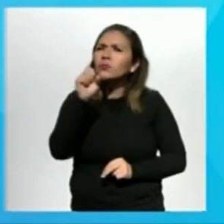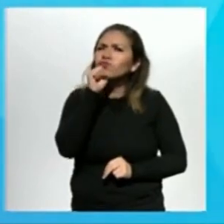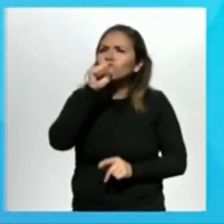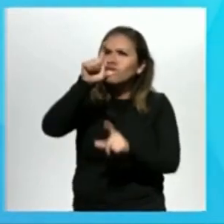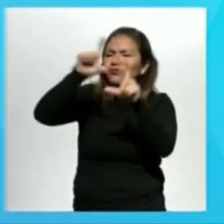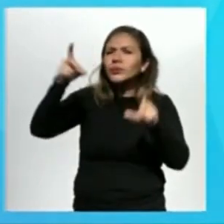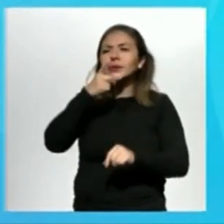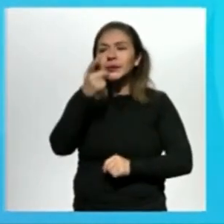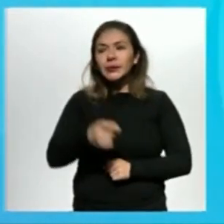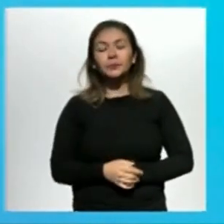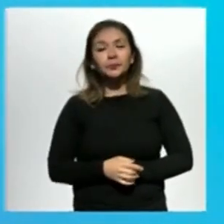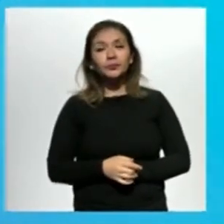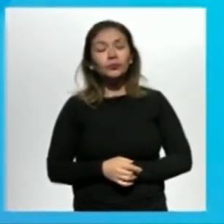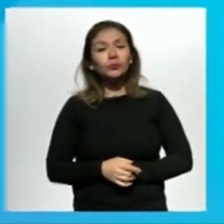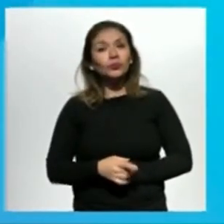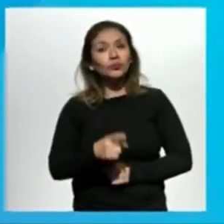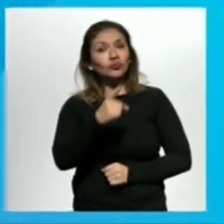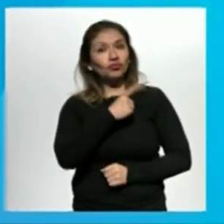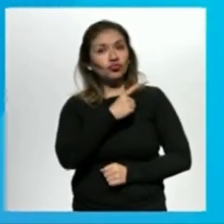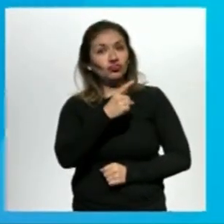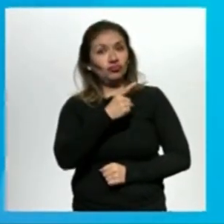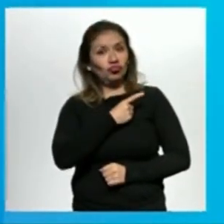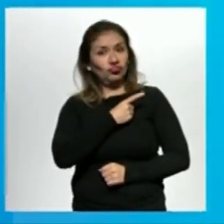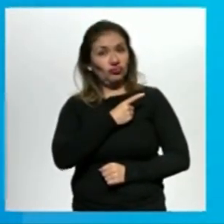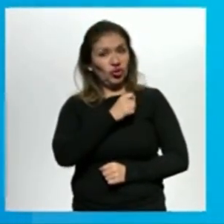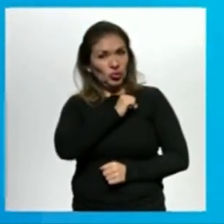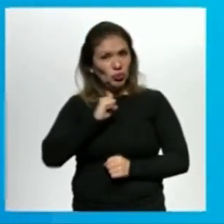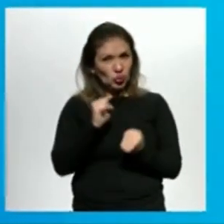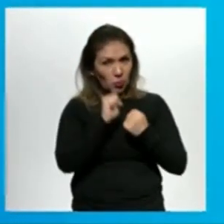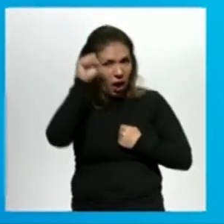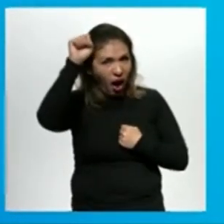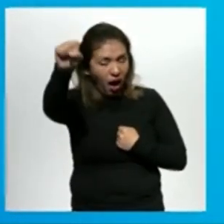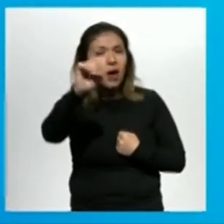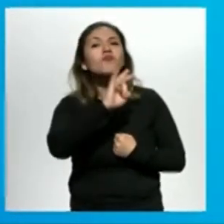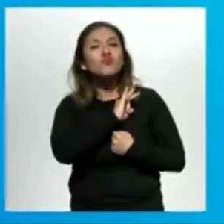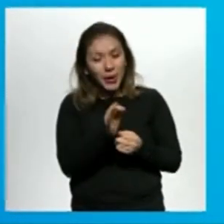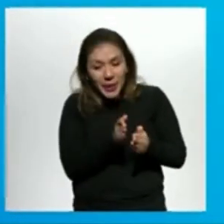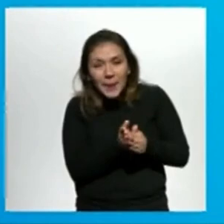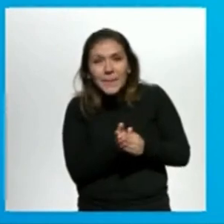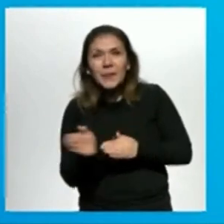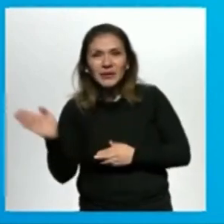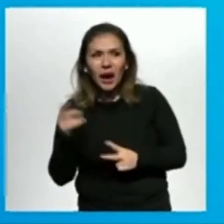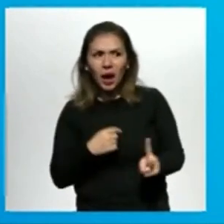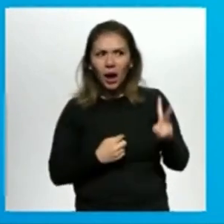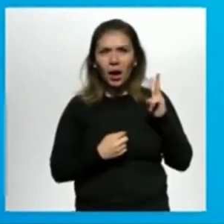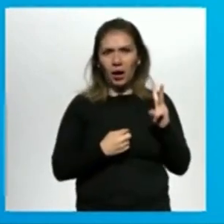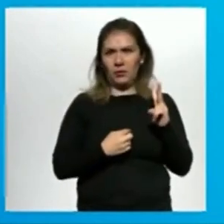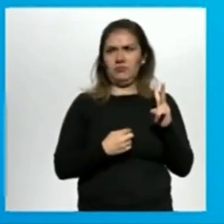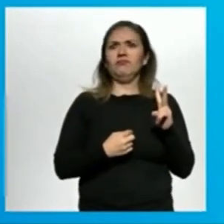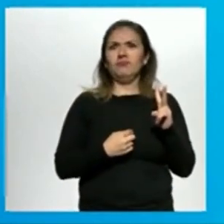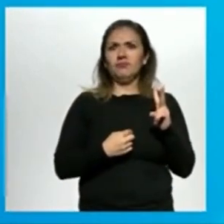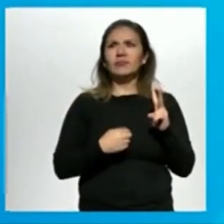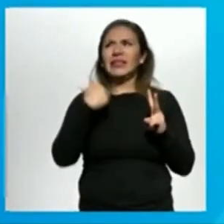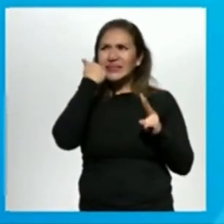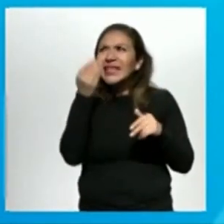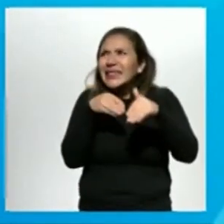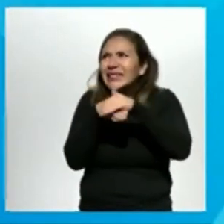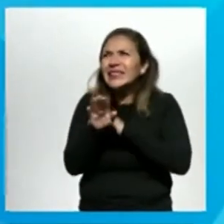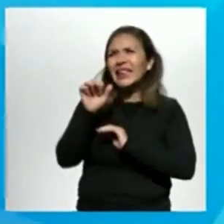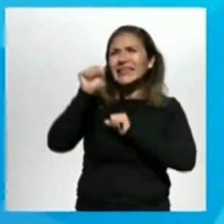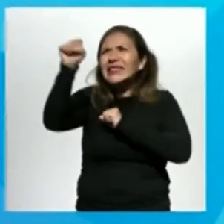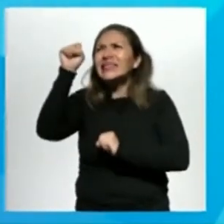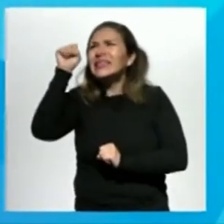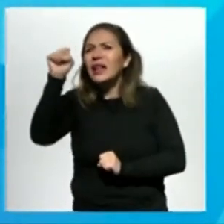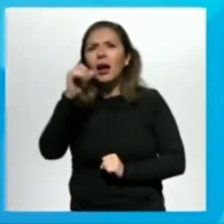decían, solo los superhéroes pueden pasar por este lugar. Ellos trataban de entrar, pero